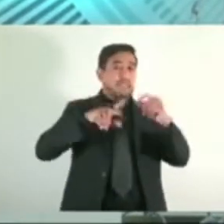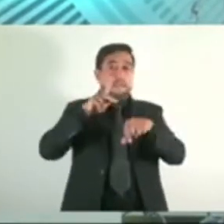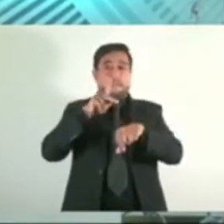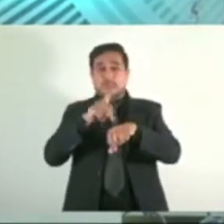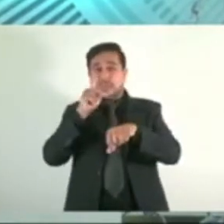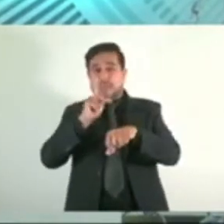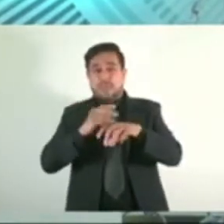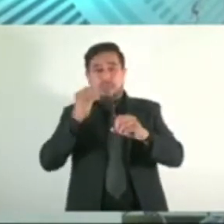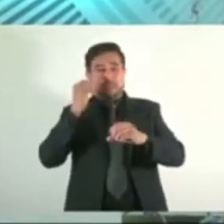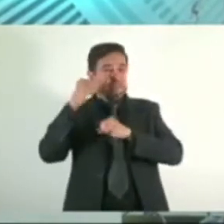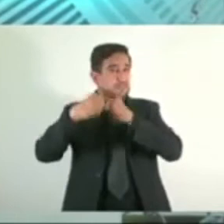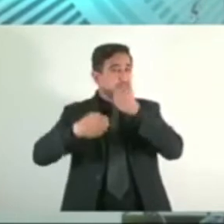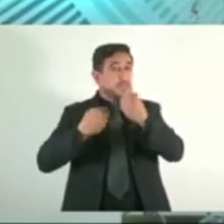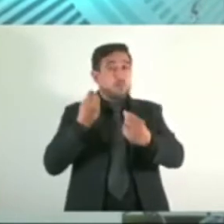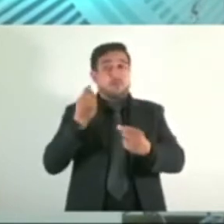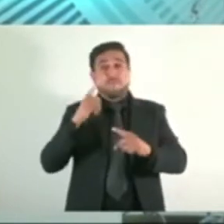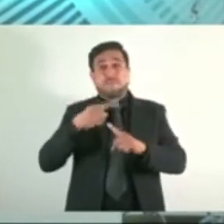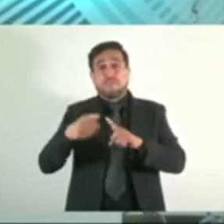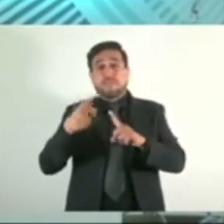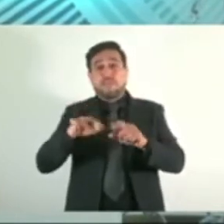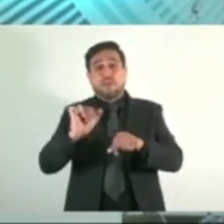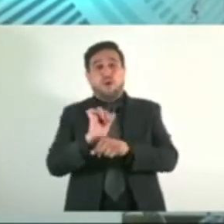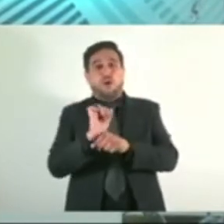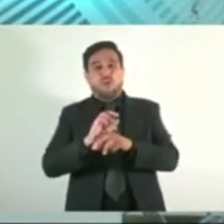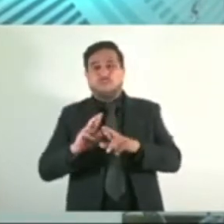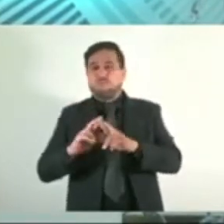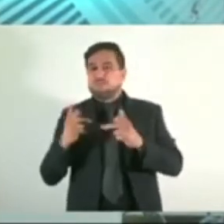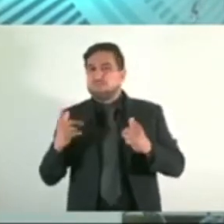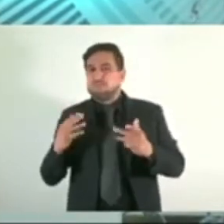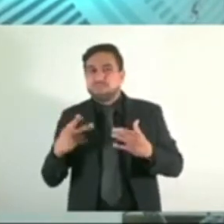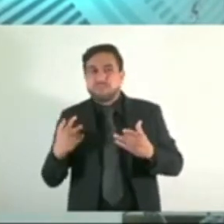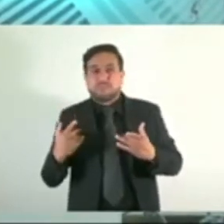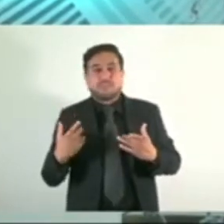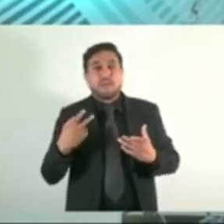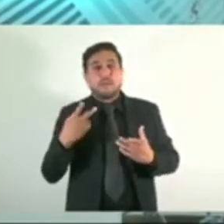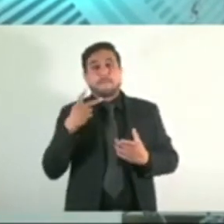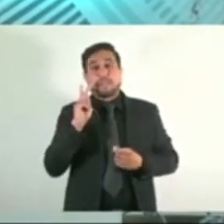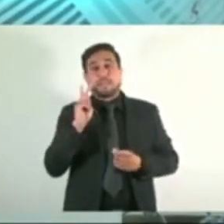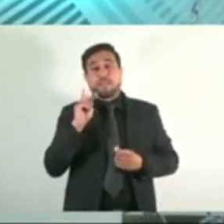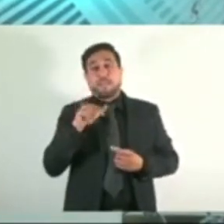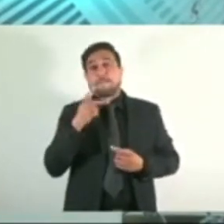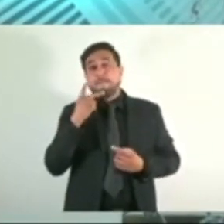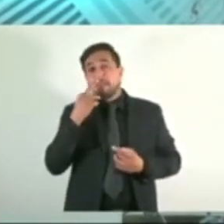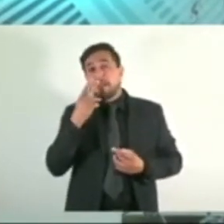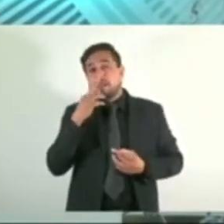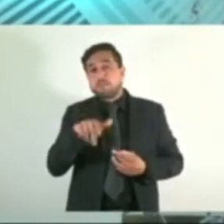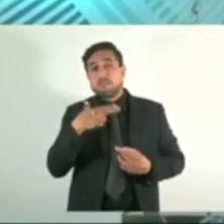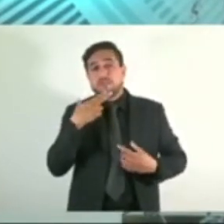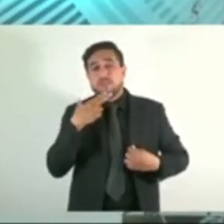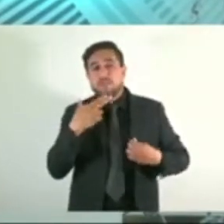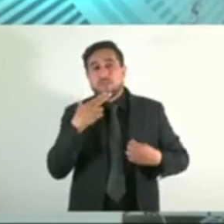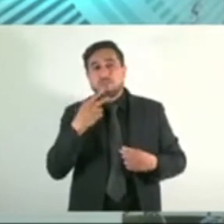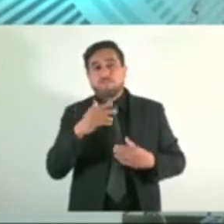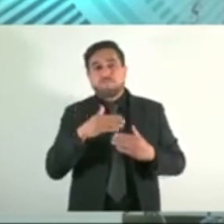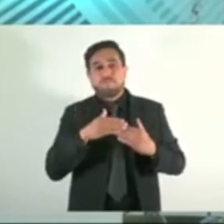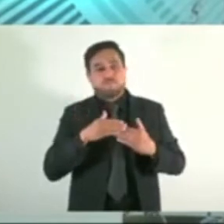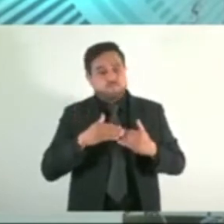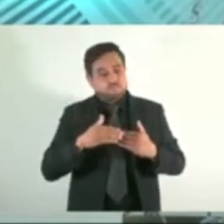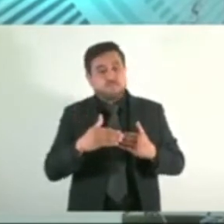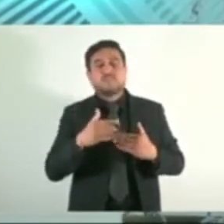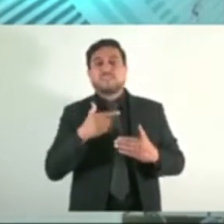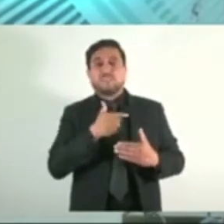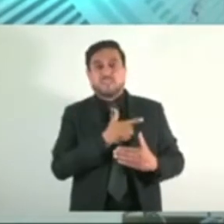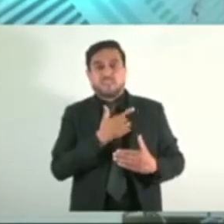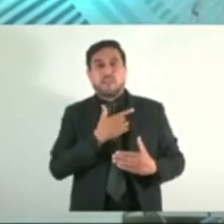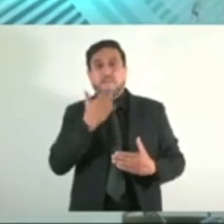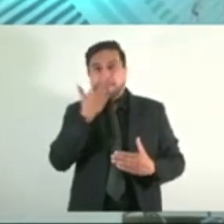incendiaron coches, se agredieron con palos, pero siempre prevaleció el anhelo de restaurar el